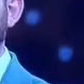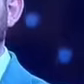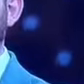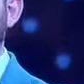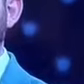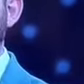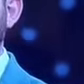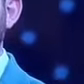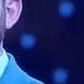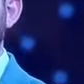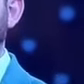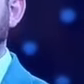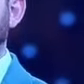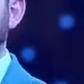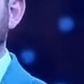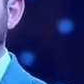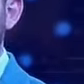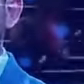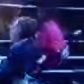Constitucional, Matías.